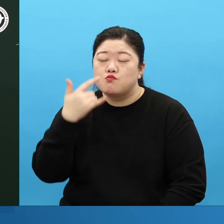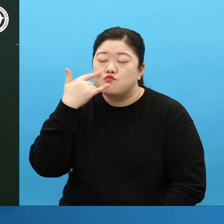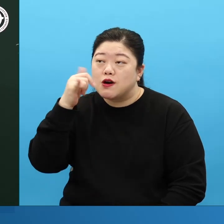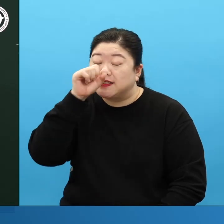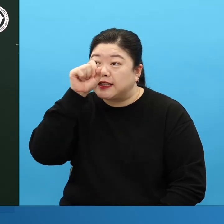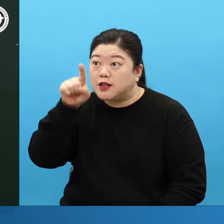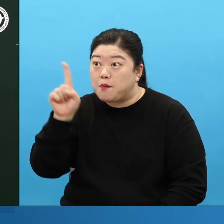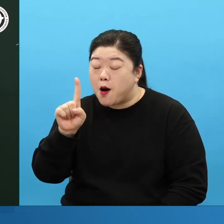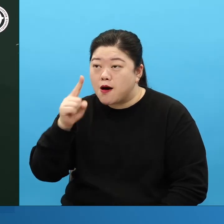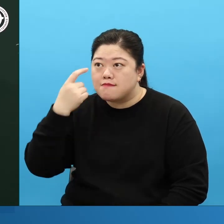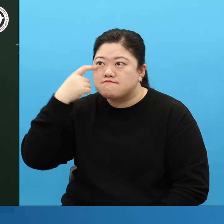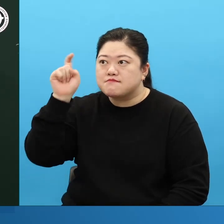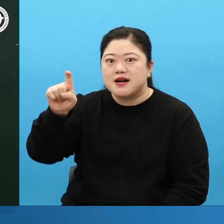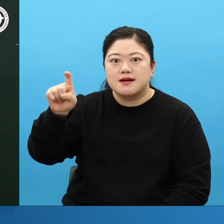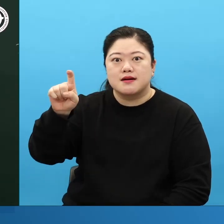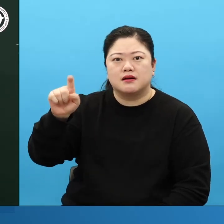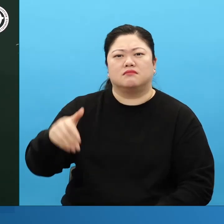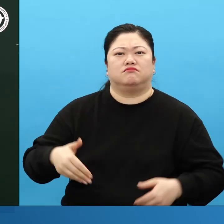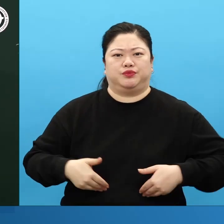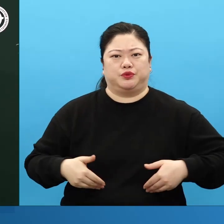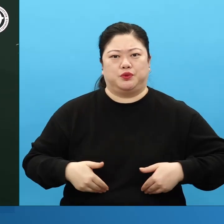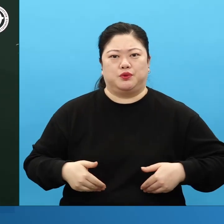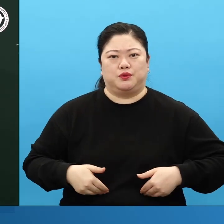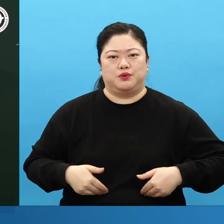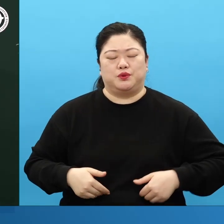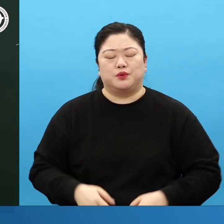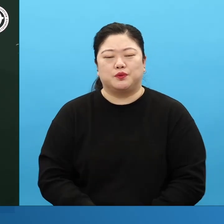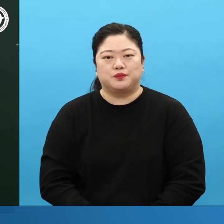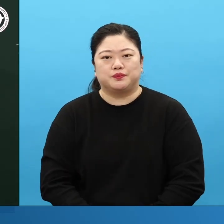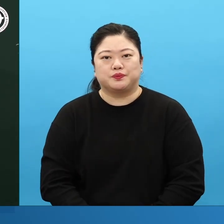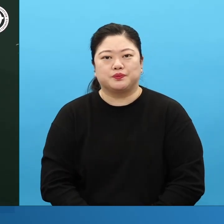Tienen que tomar esos puntos fuertes de ellos.